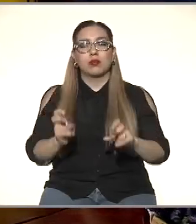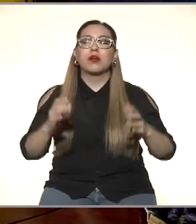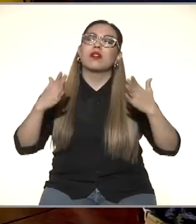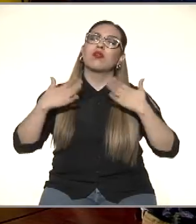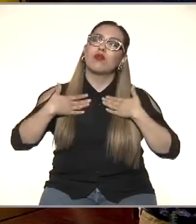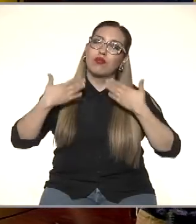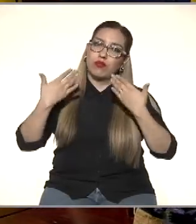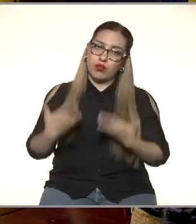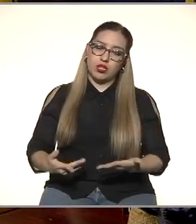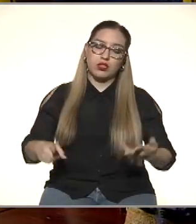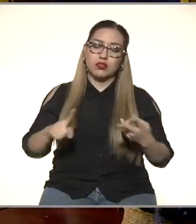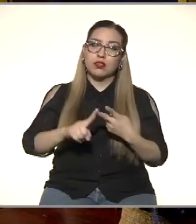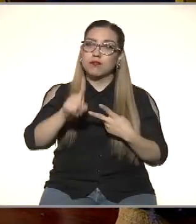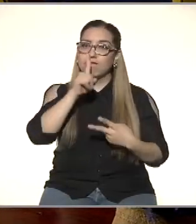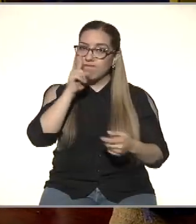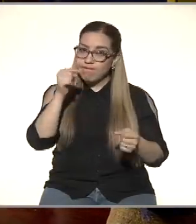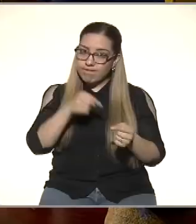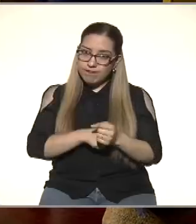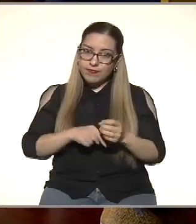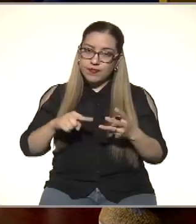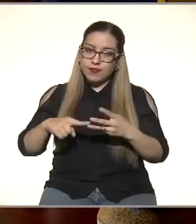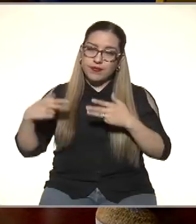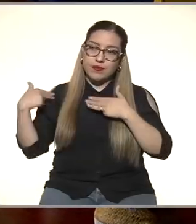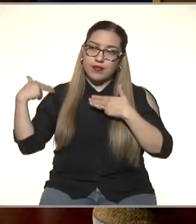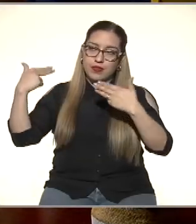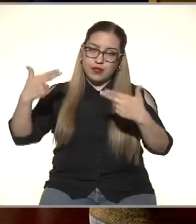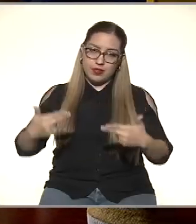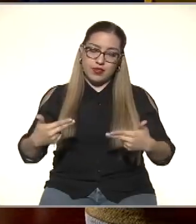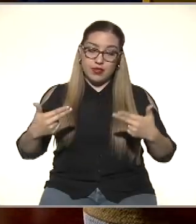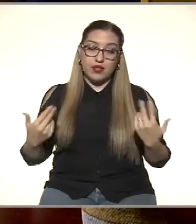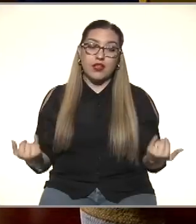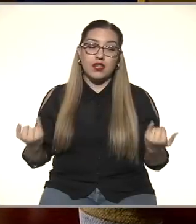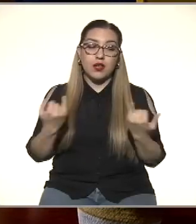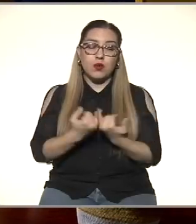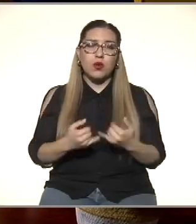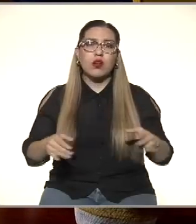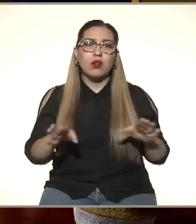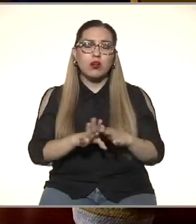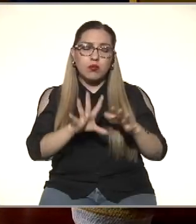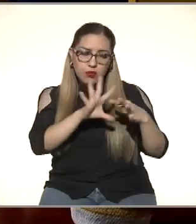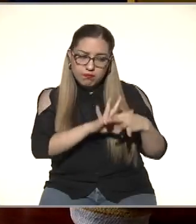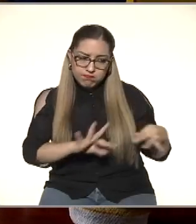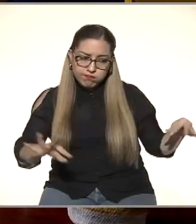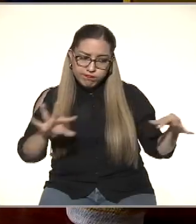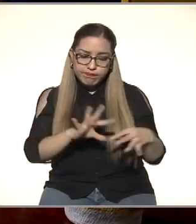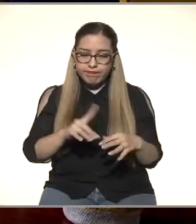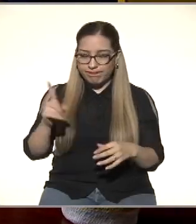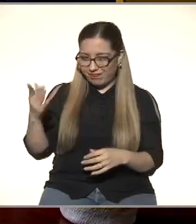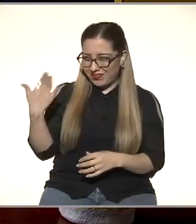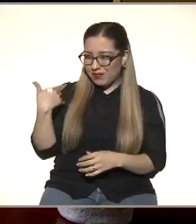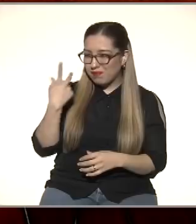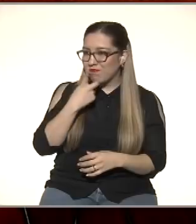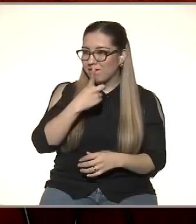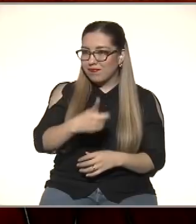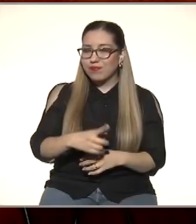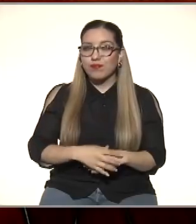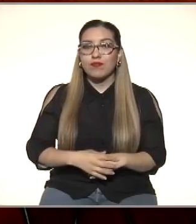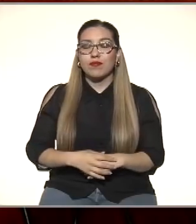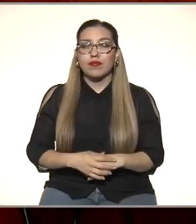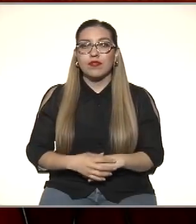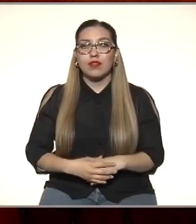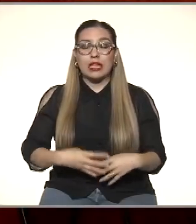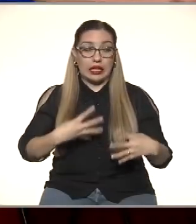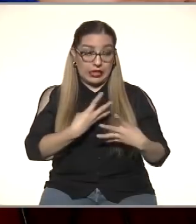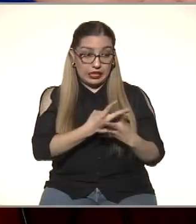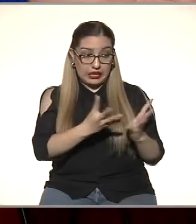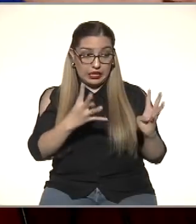lo que se hereda, ¿no? Claro, por supuesto. ¿Y cómo es la narrativa que les contamos? Claro. Y a propósito de la pregunta que hacías hace rato de si los hijos pueden